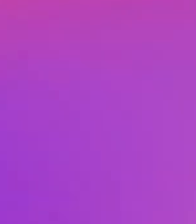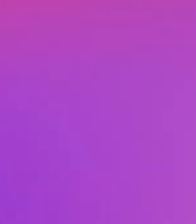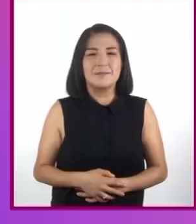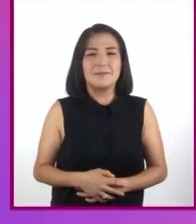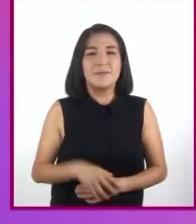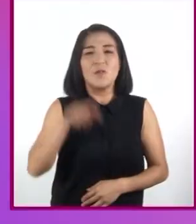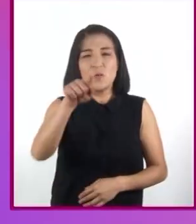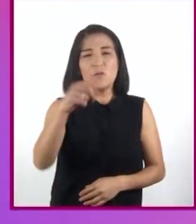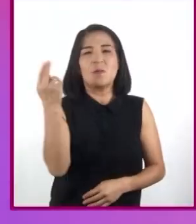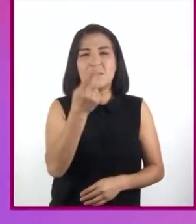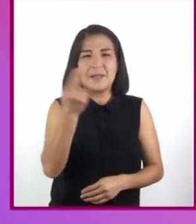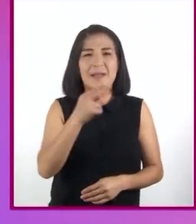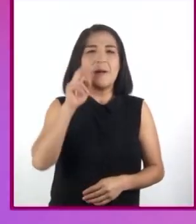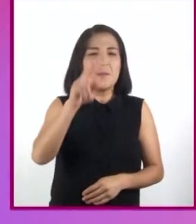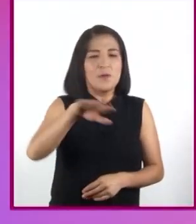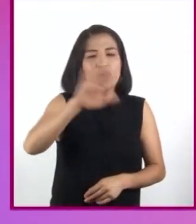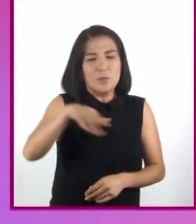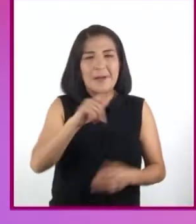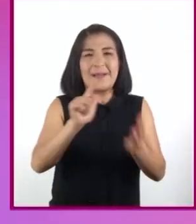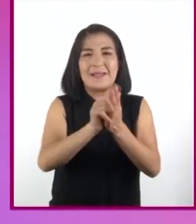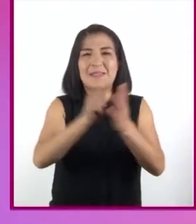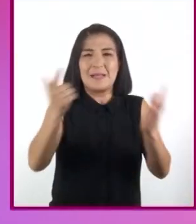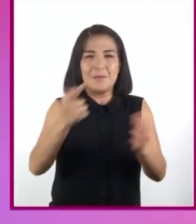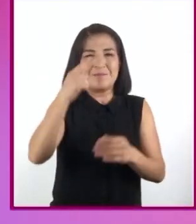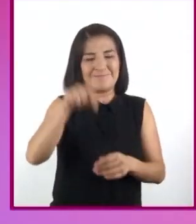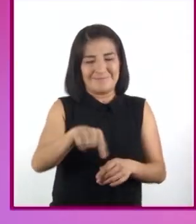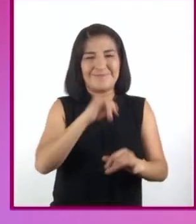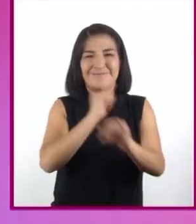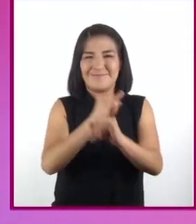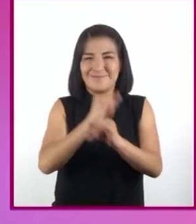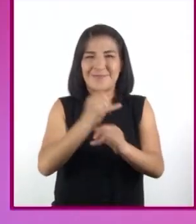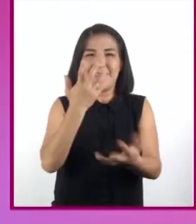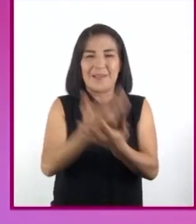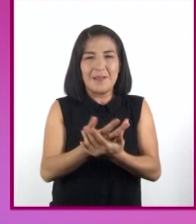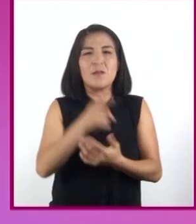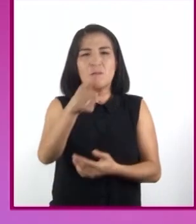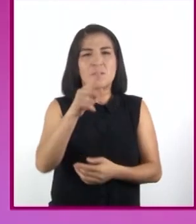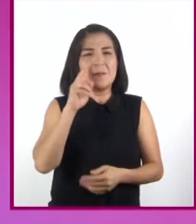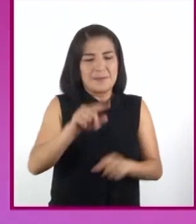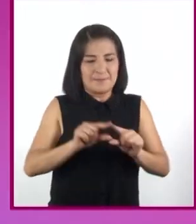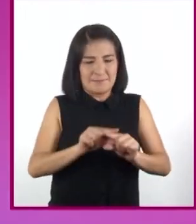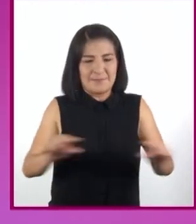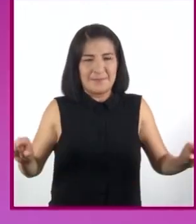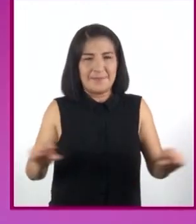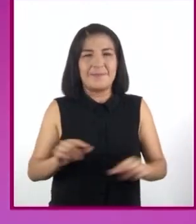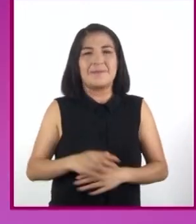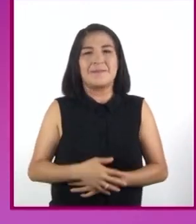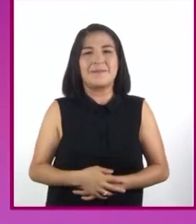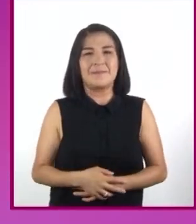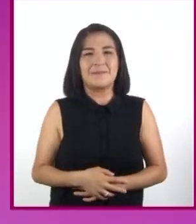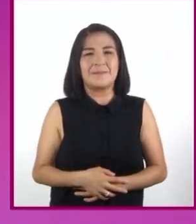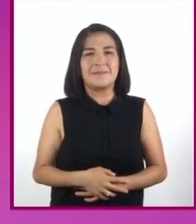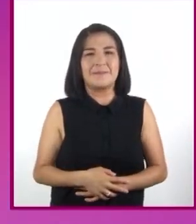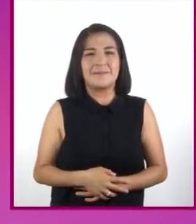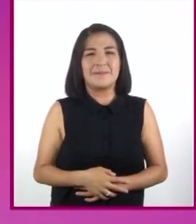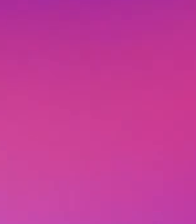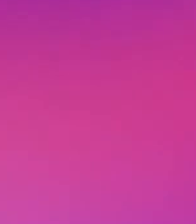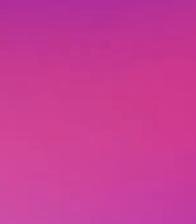Si requieres consultar los libros de texto en versión digital, recuerda que los puedes encontrar en la página